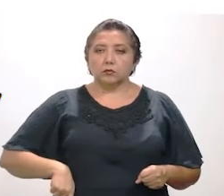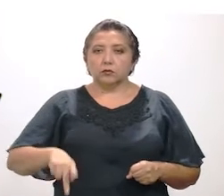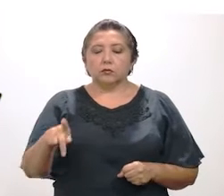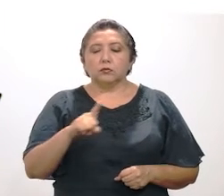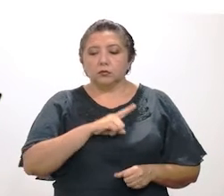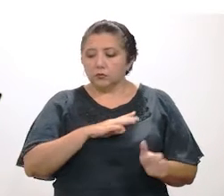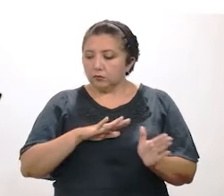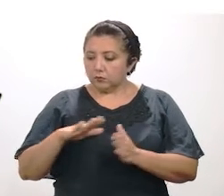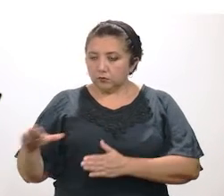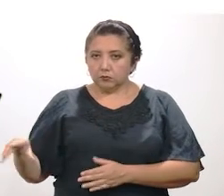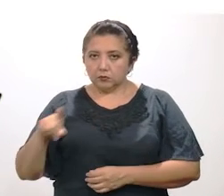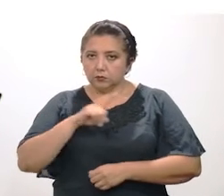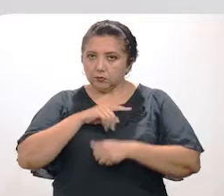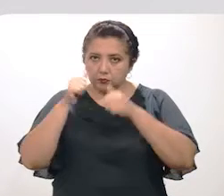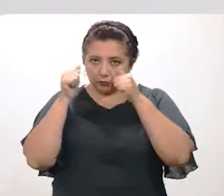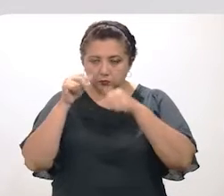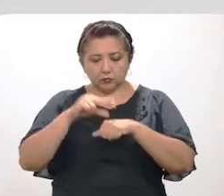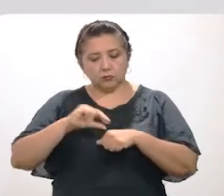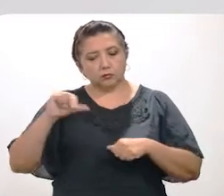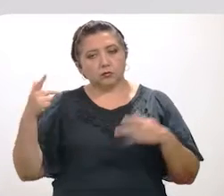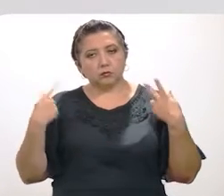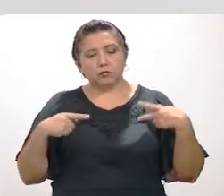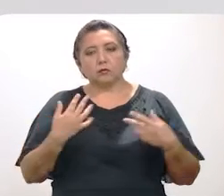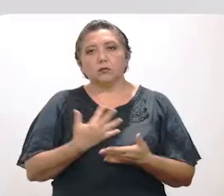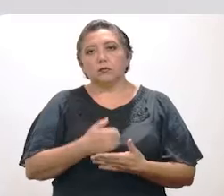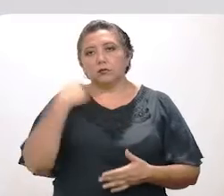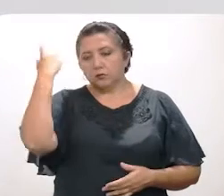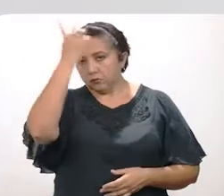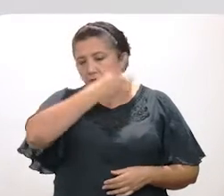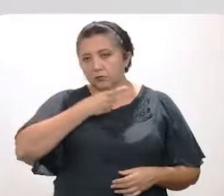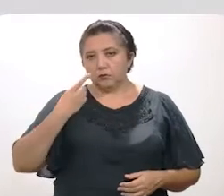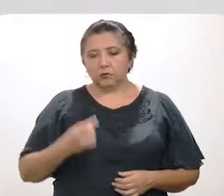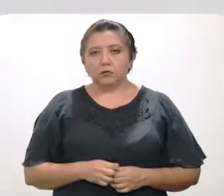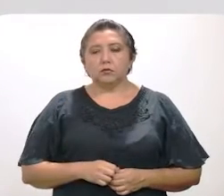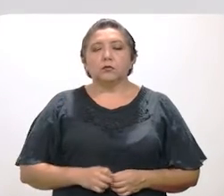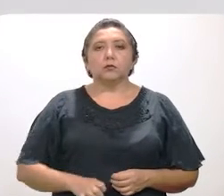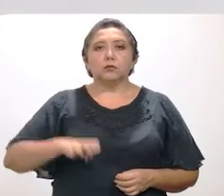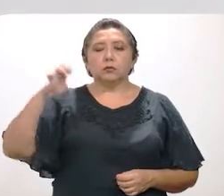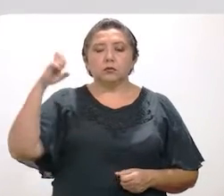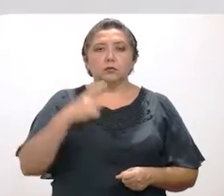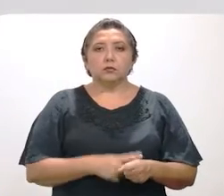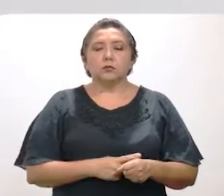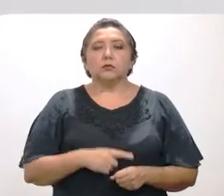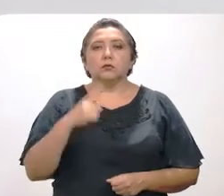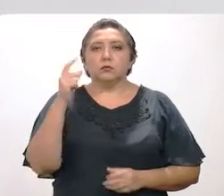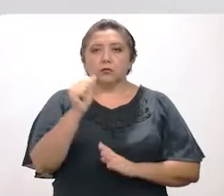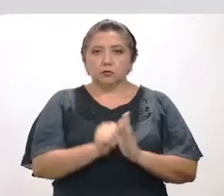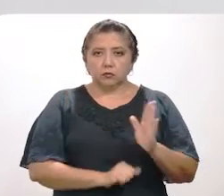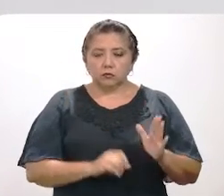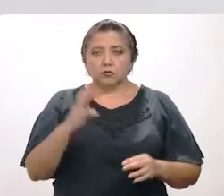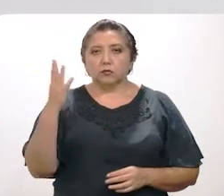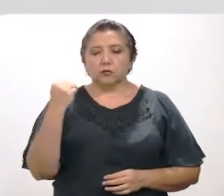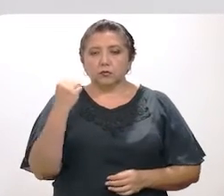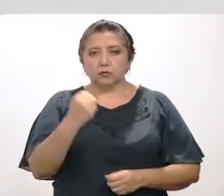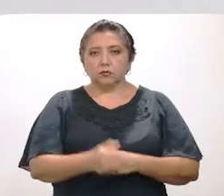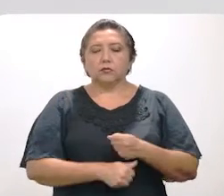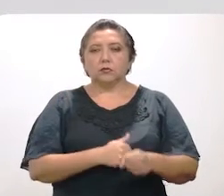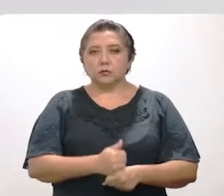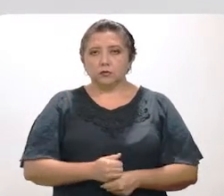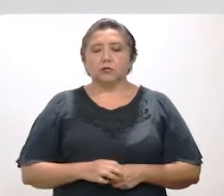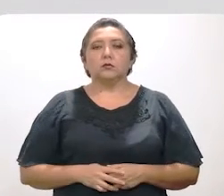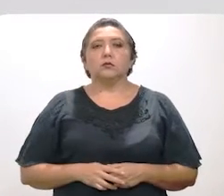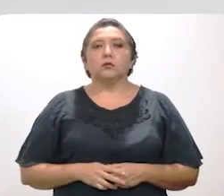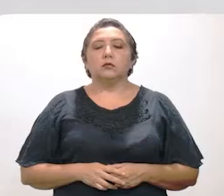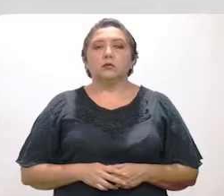hospitales públicos y en aislamiento total. Hay otros pacientes a la espera de diagnóstico. El rango de edad de los casos es de 1 mes a